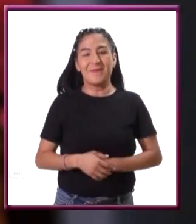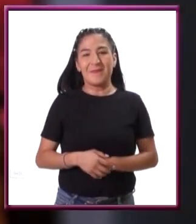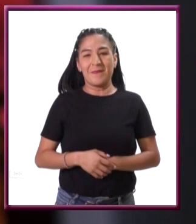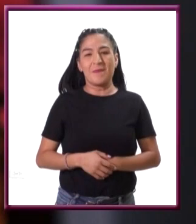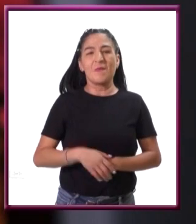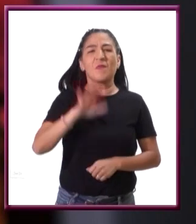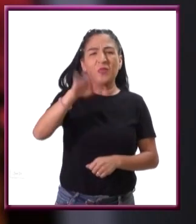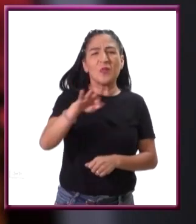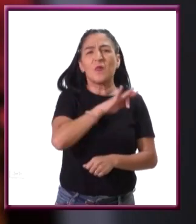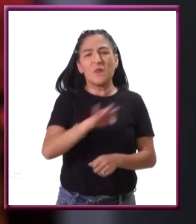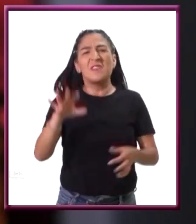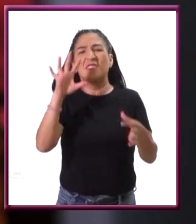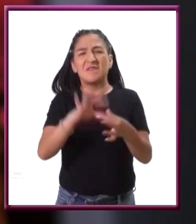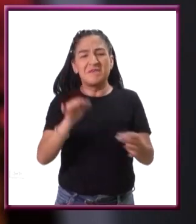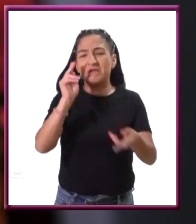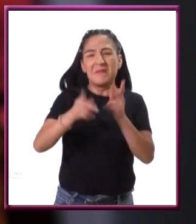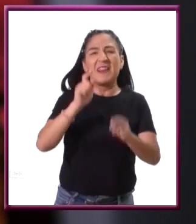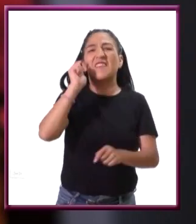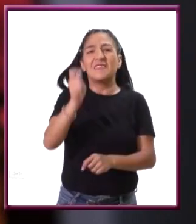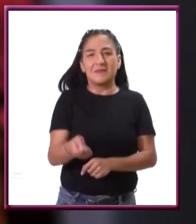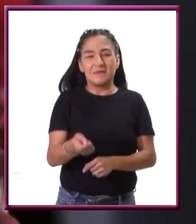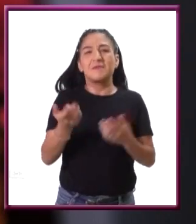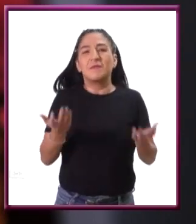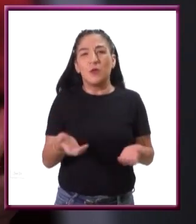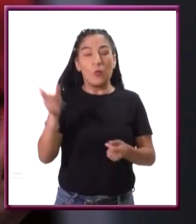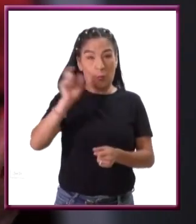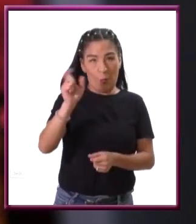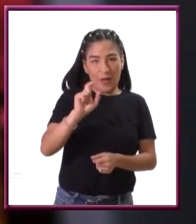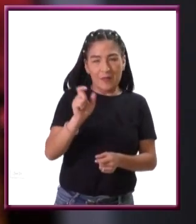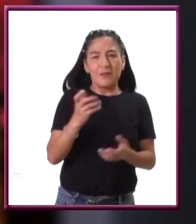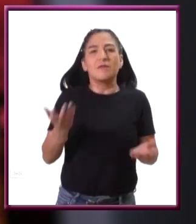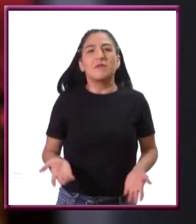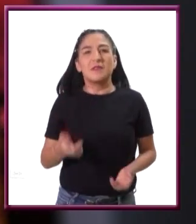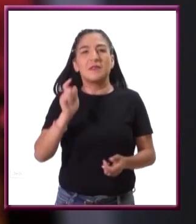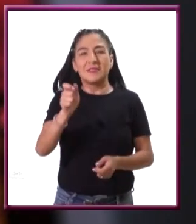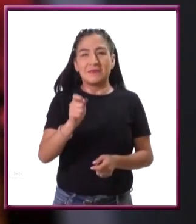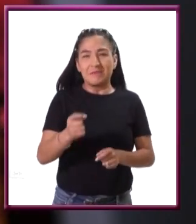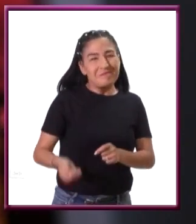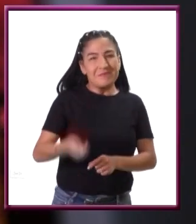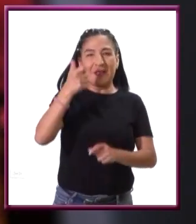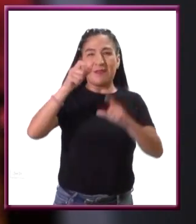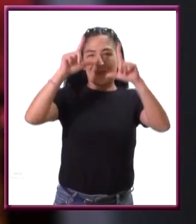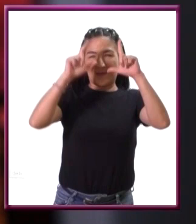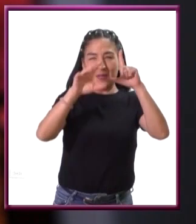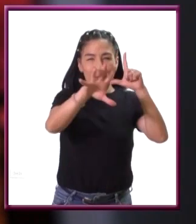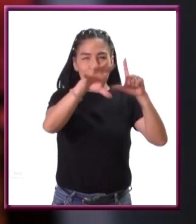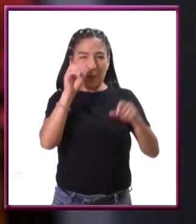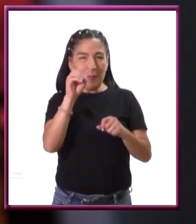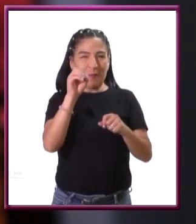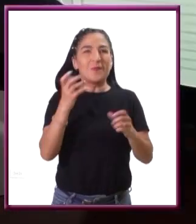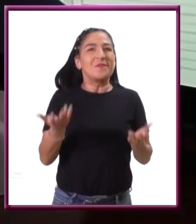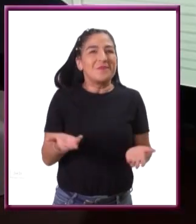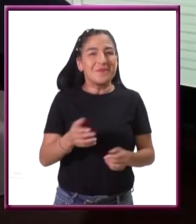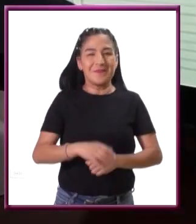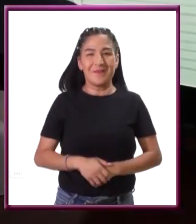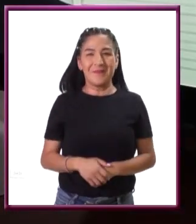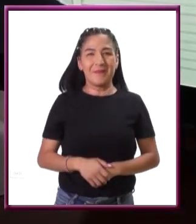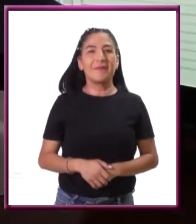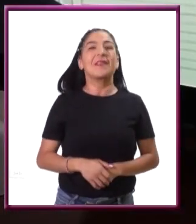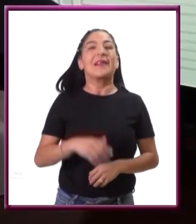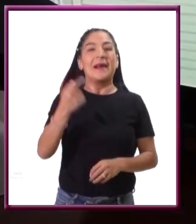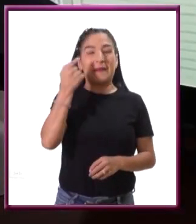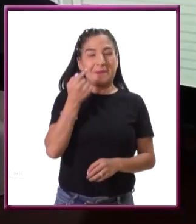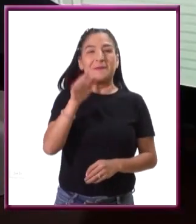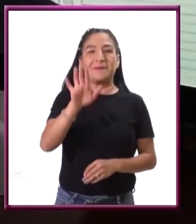todas. Oye, ¿podrías platicarnos cómo fue, cuándo y cómo fue que se capturó la primer fotografía?